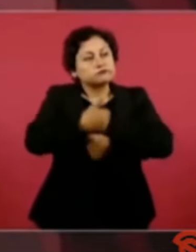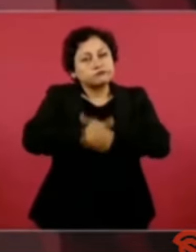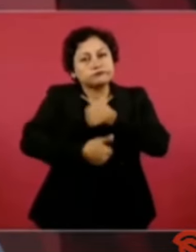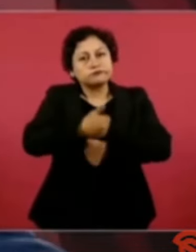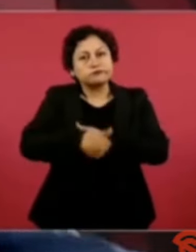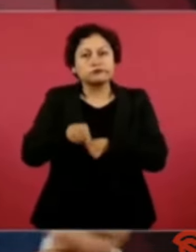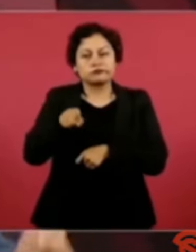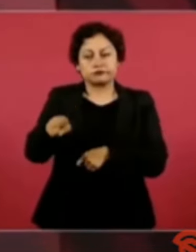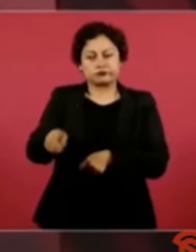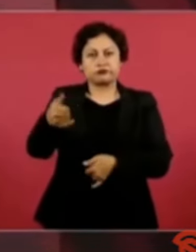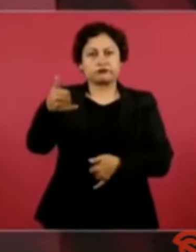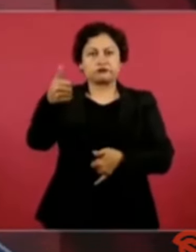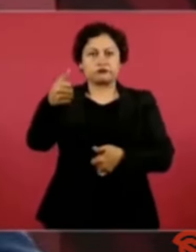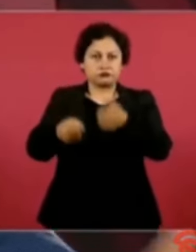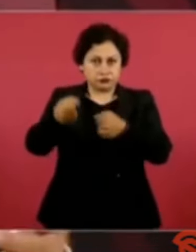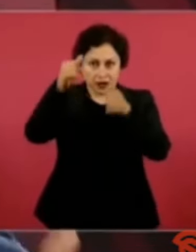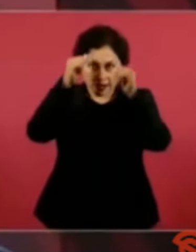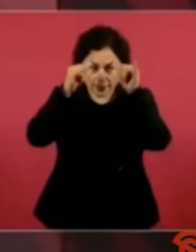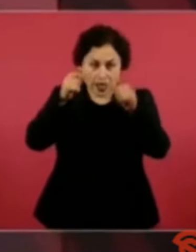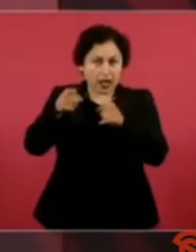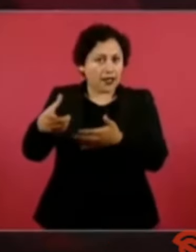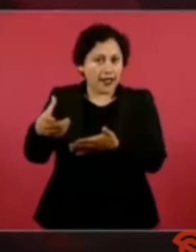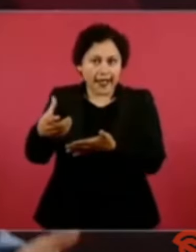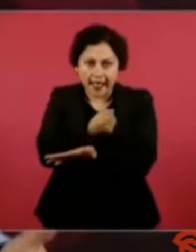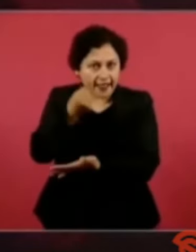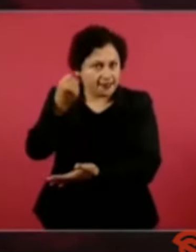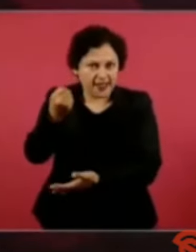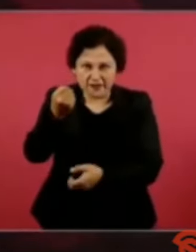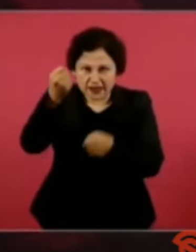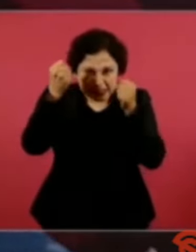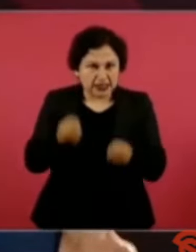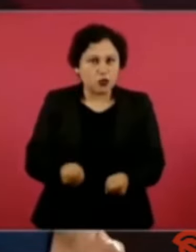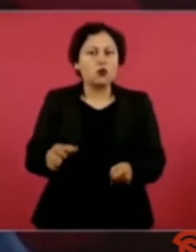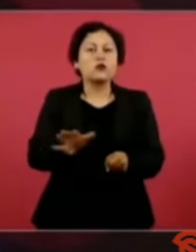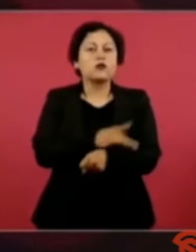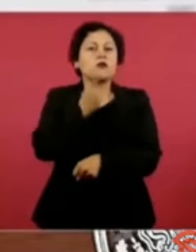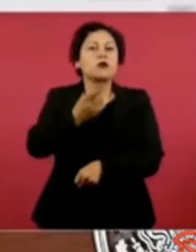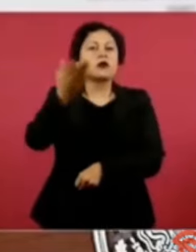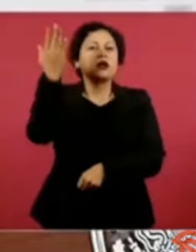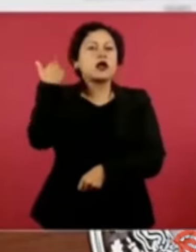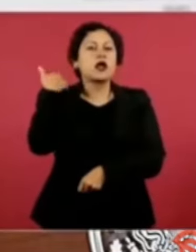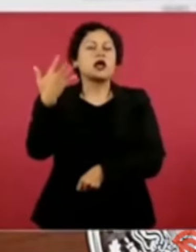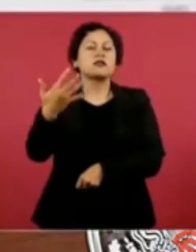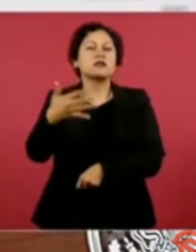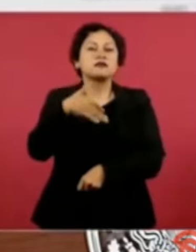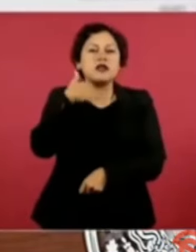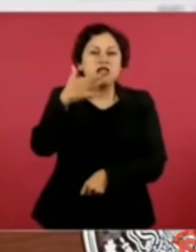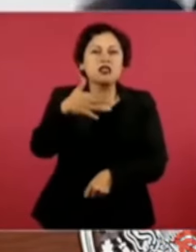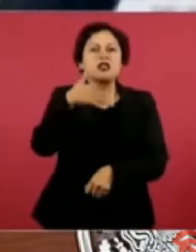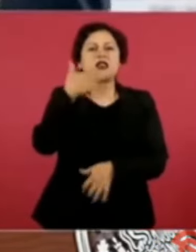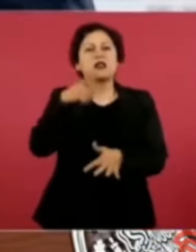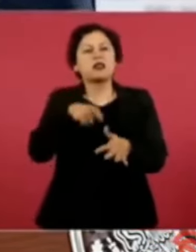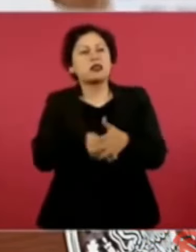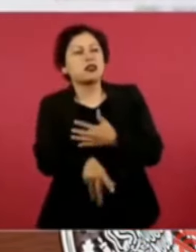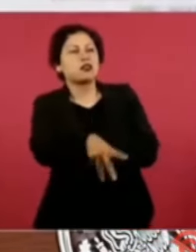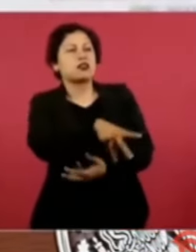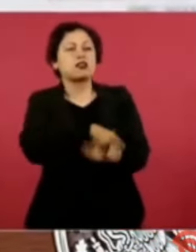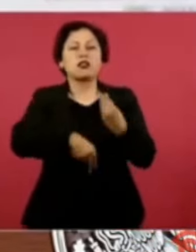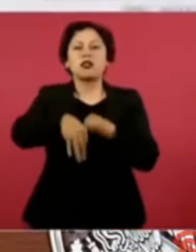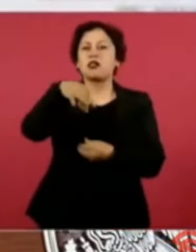era el aparato y la compra de votos y el tráfico con la pobreza de la gente, ¿no? Todo eso se